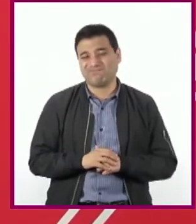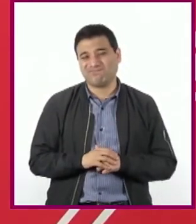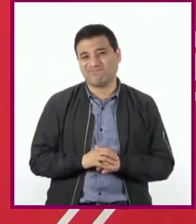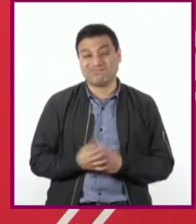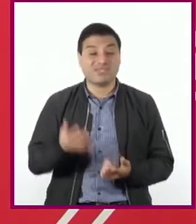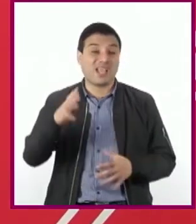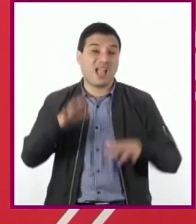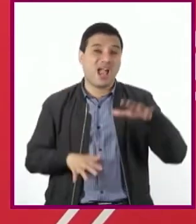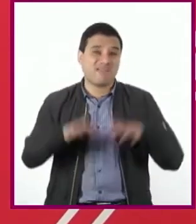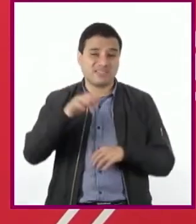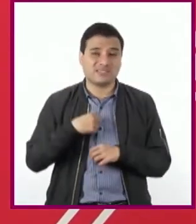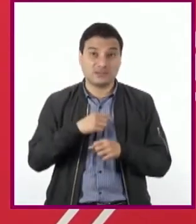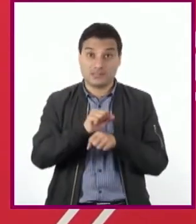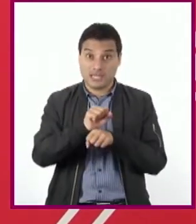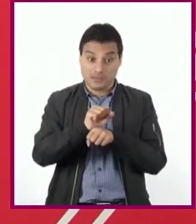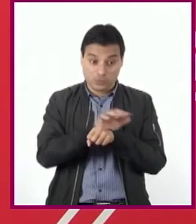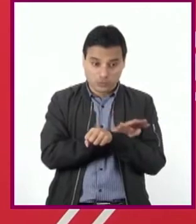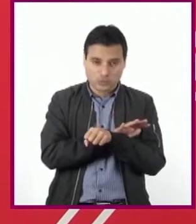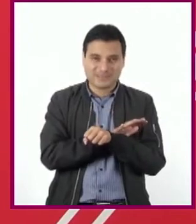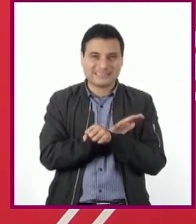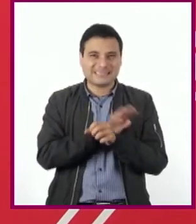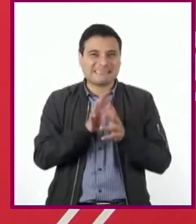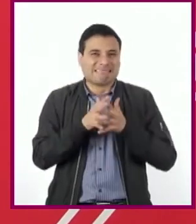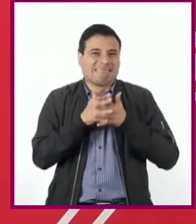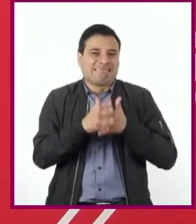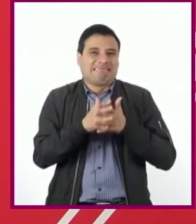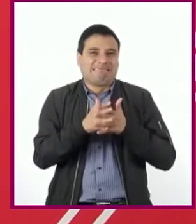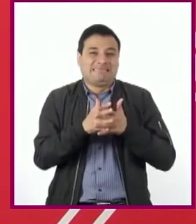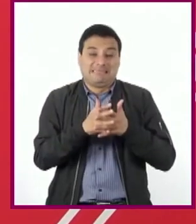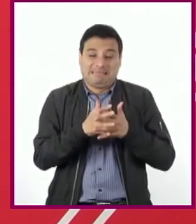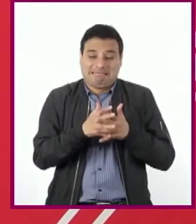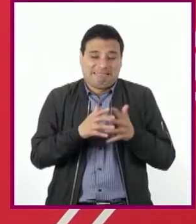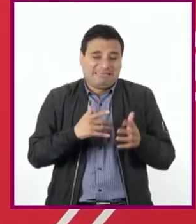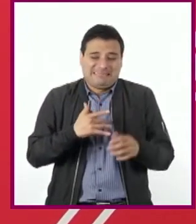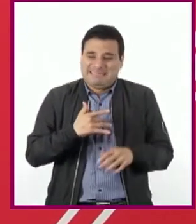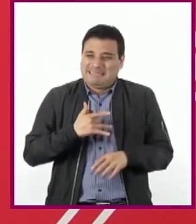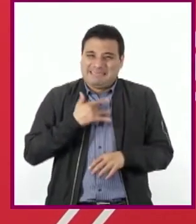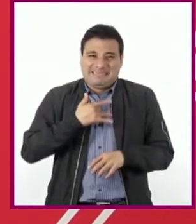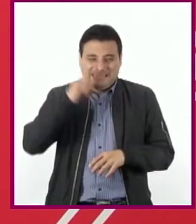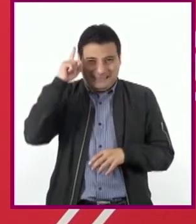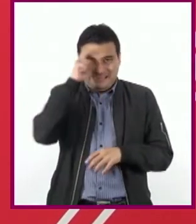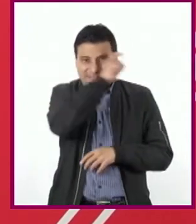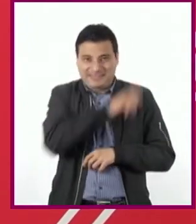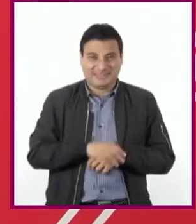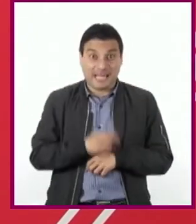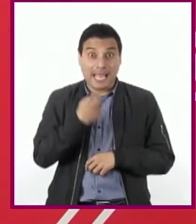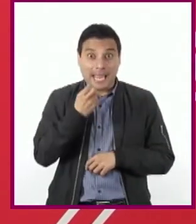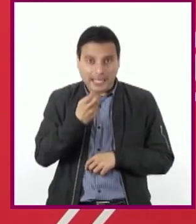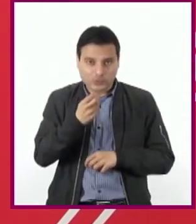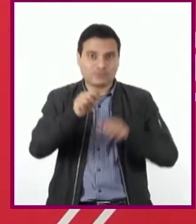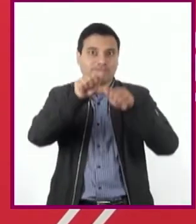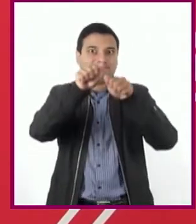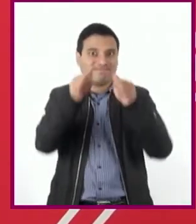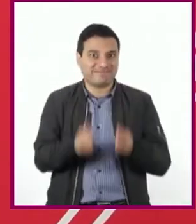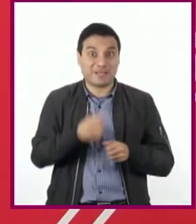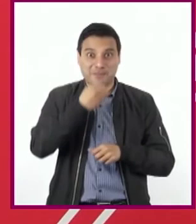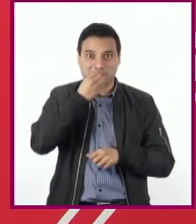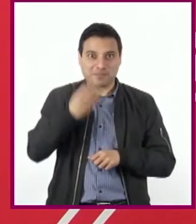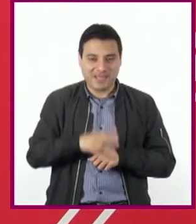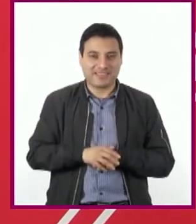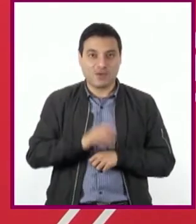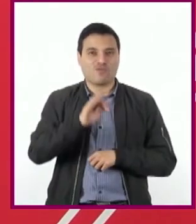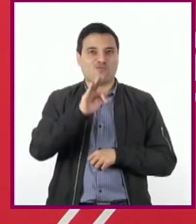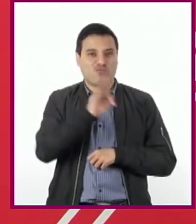Algunas veces nuestras emociones se mezclan y se vuelven más complejas. Eso es lo fantástico del arte. Nos permite explorar